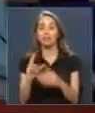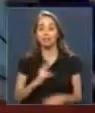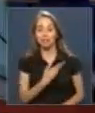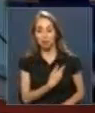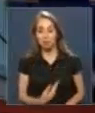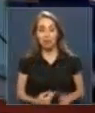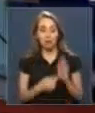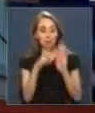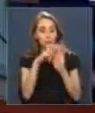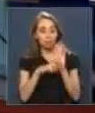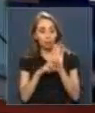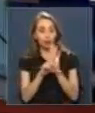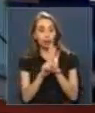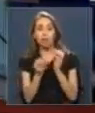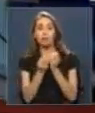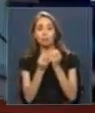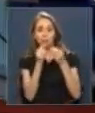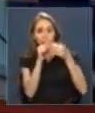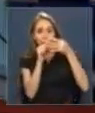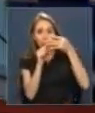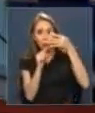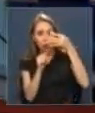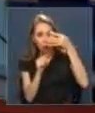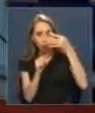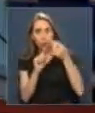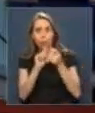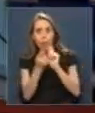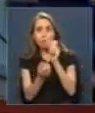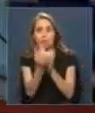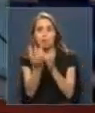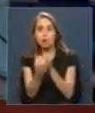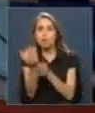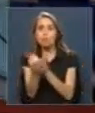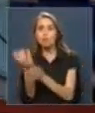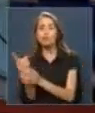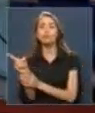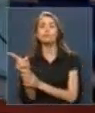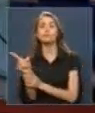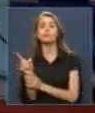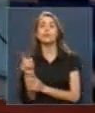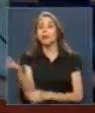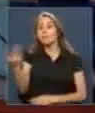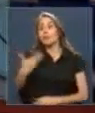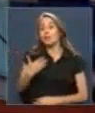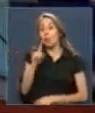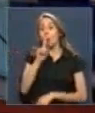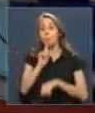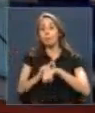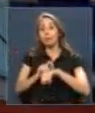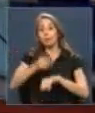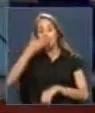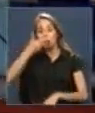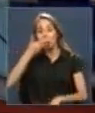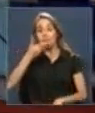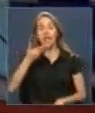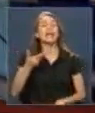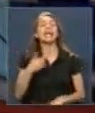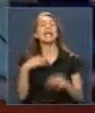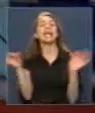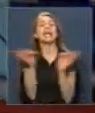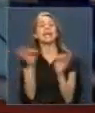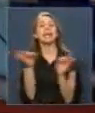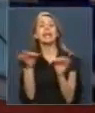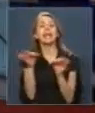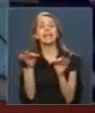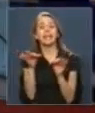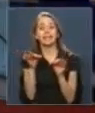conjunto innumerable de modernizaciones. Yo quiero simplemente en el minuto que tengo concentrarme